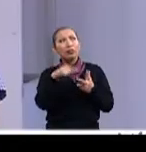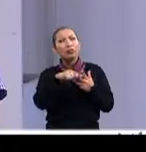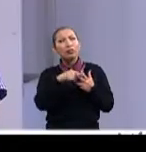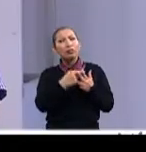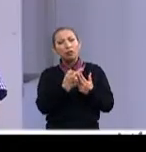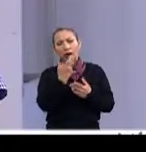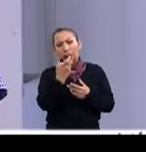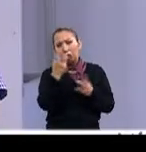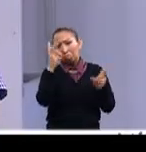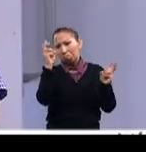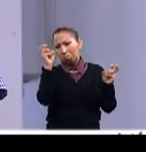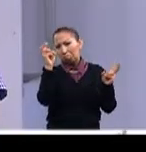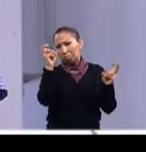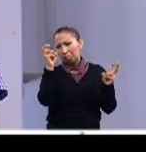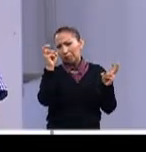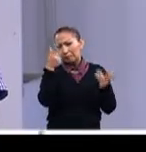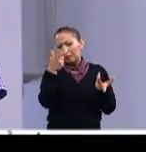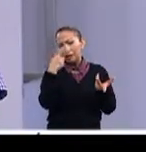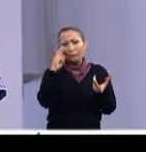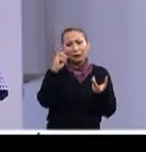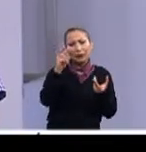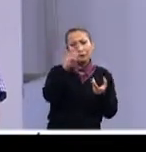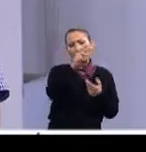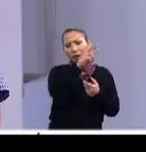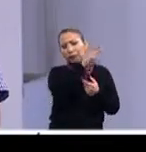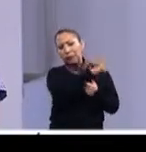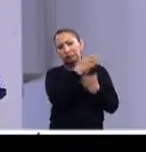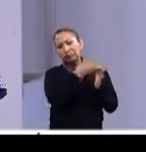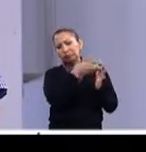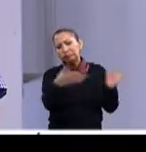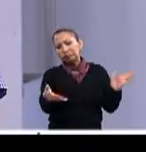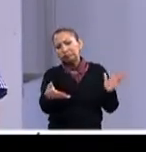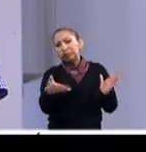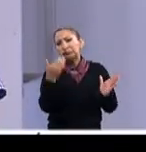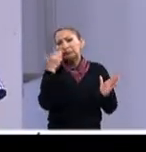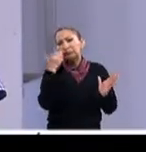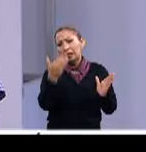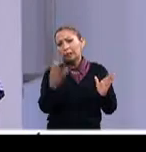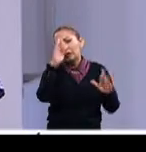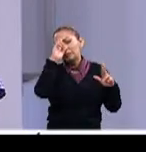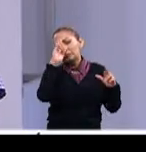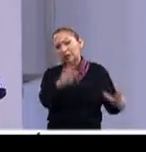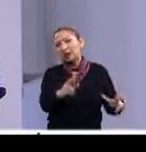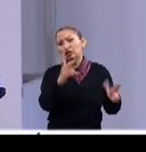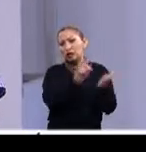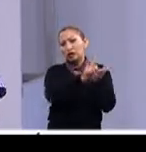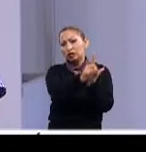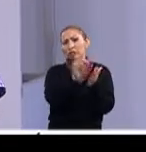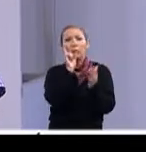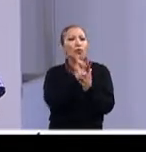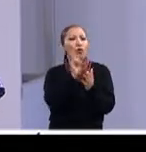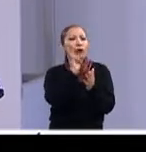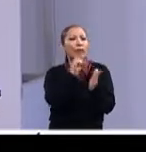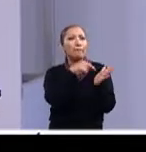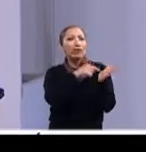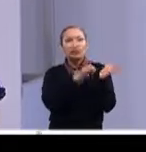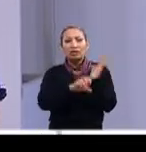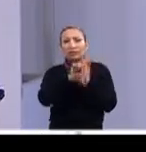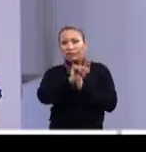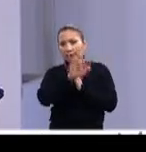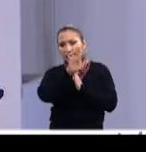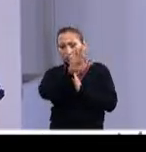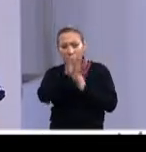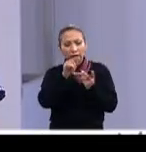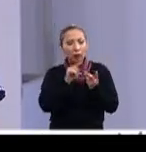de estas cuestiones que han venido sucediendo a lo largo del tiempo, del respeto de los derechos de la mujer desde